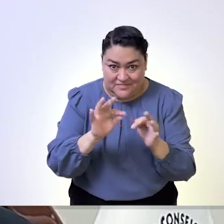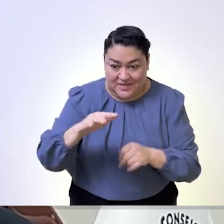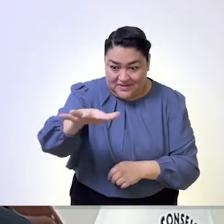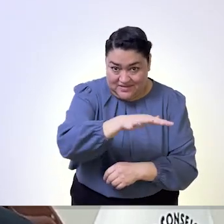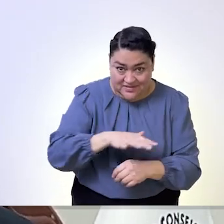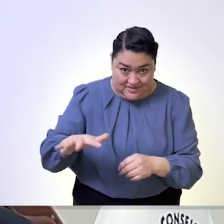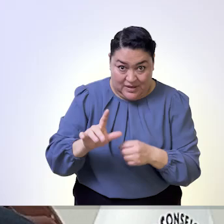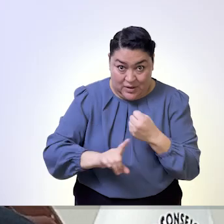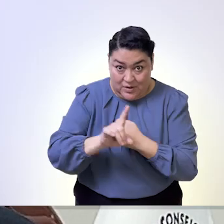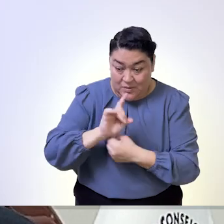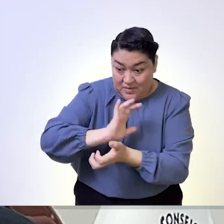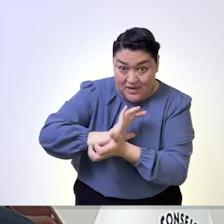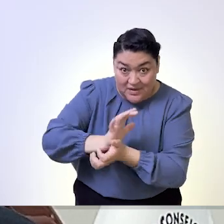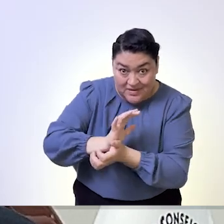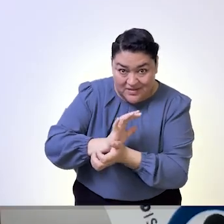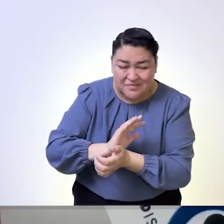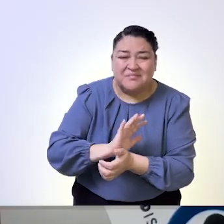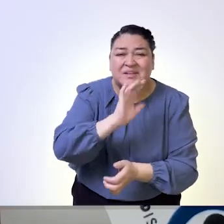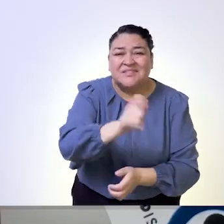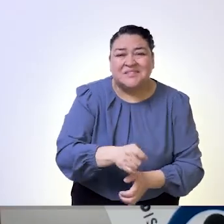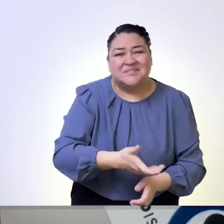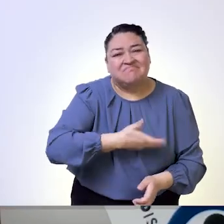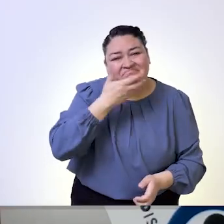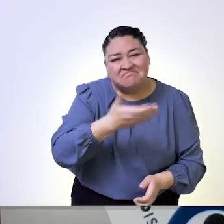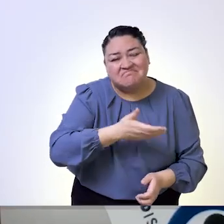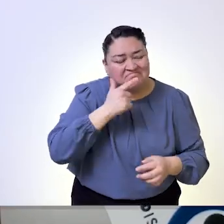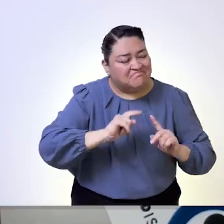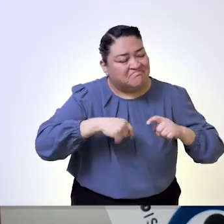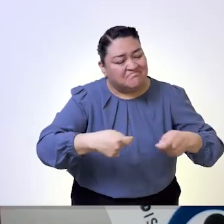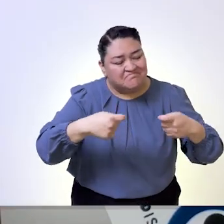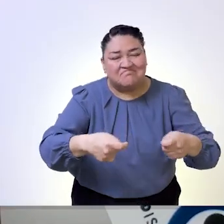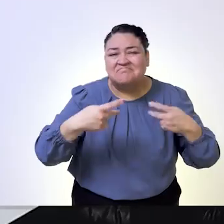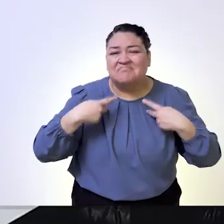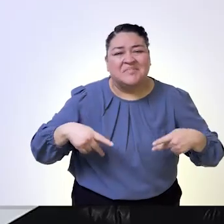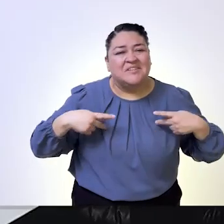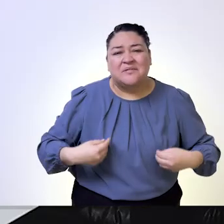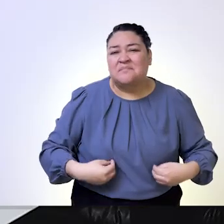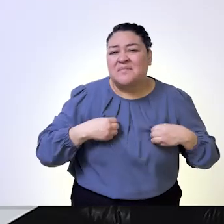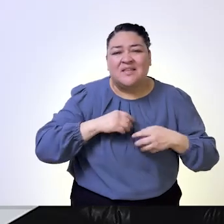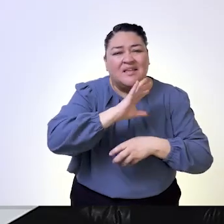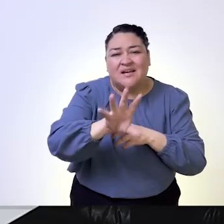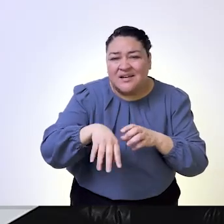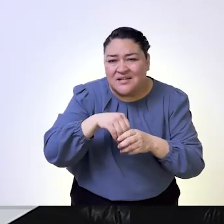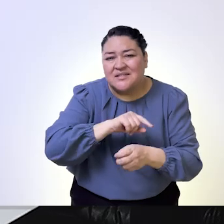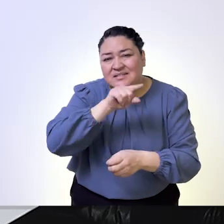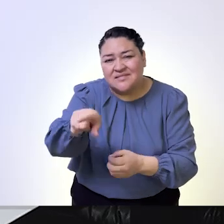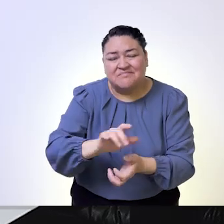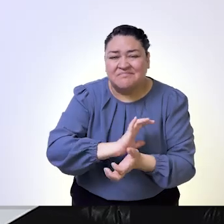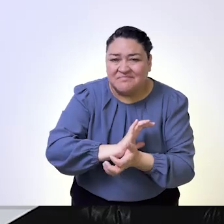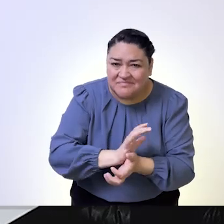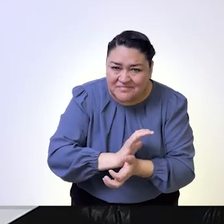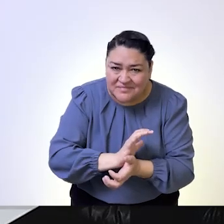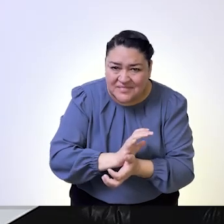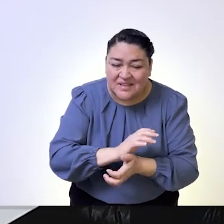de la discriminación de carácter estructural y cómo está impactando en la vida de las personas y en el desarrollo del